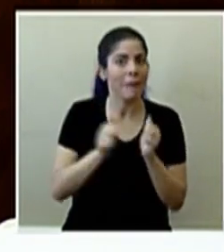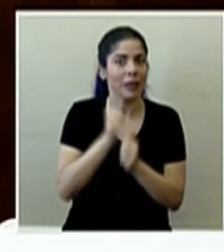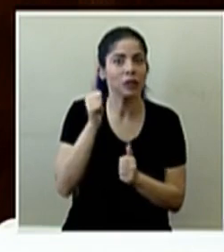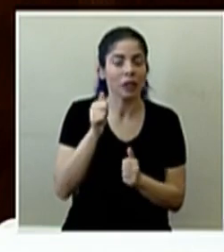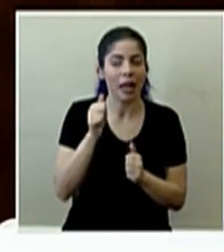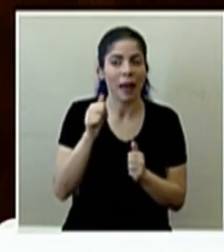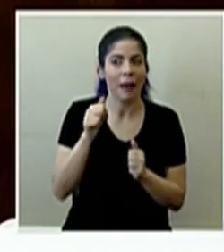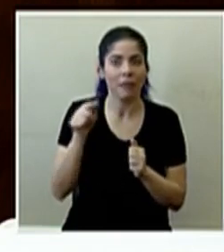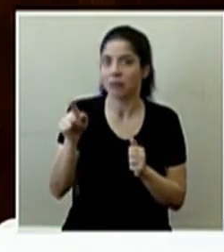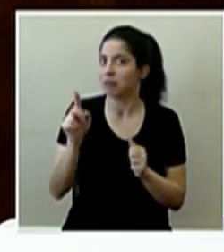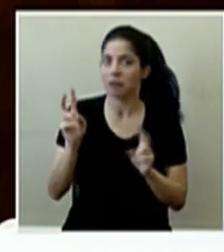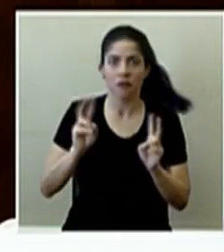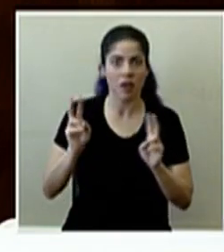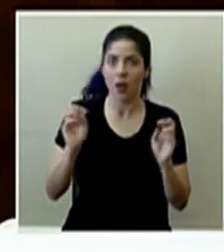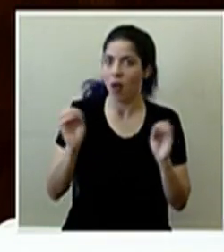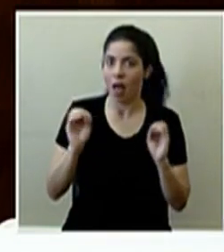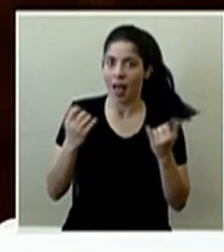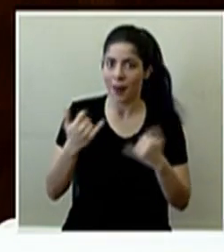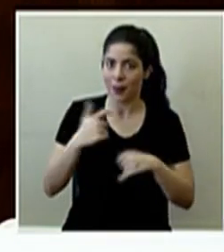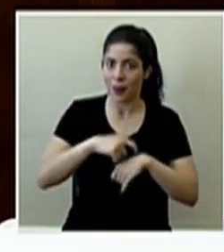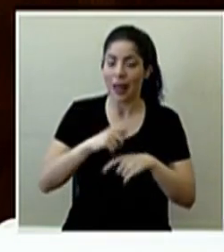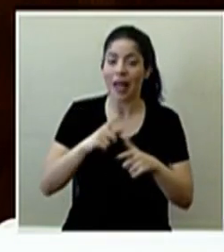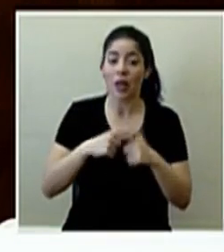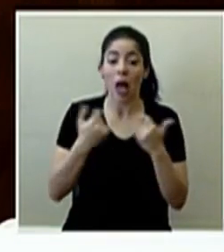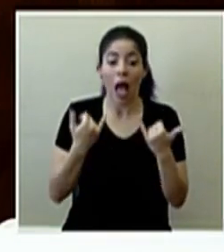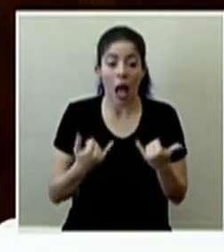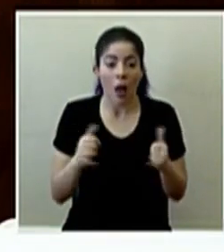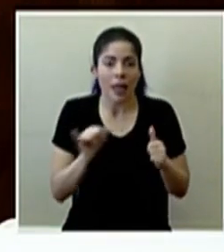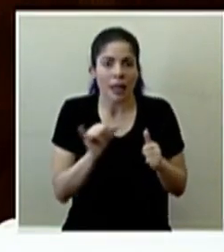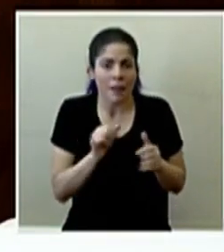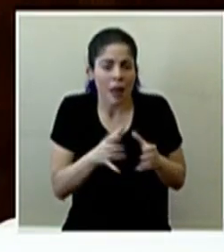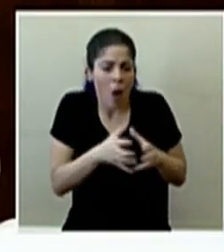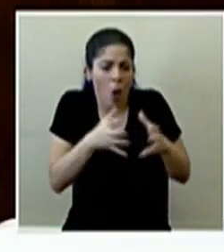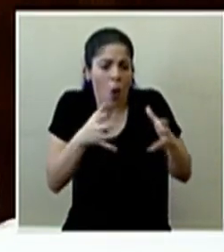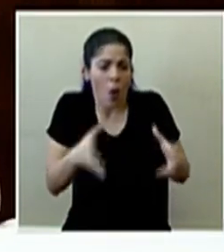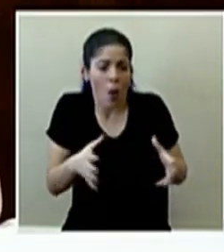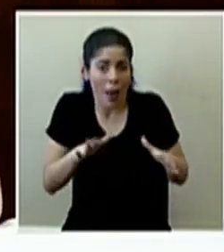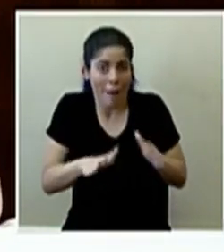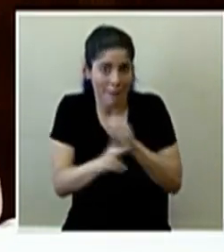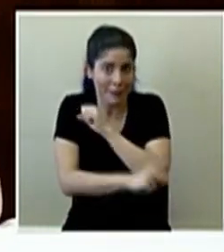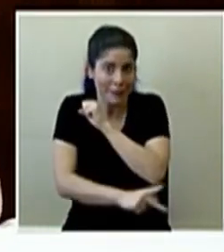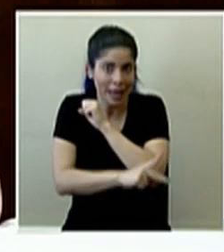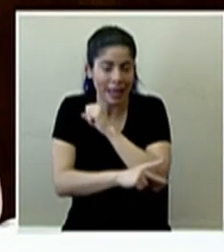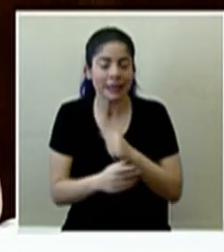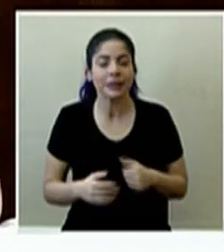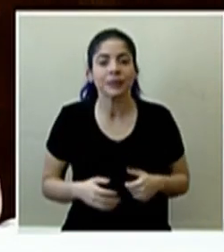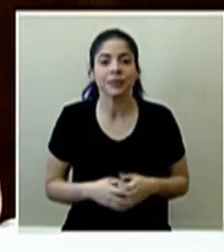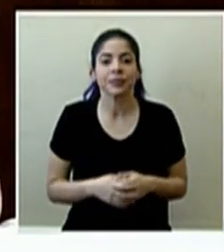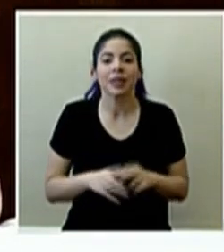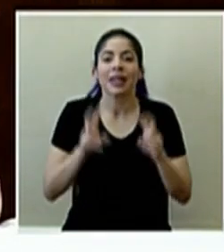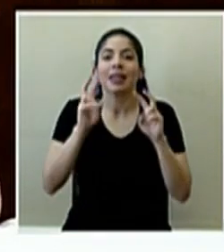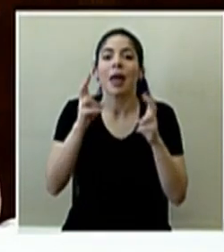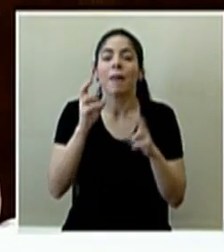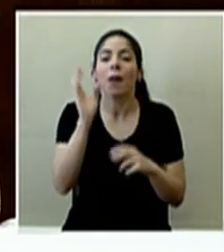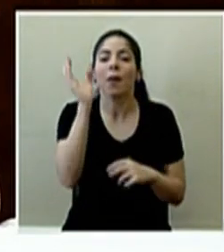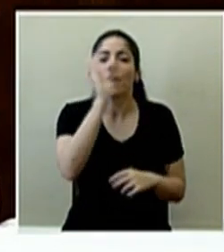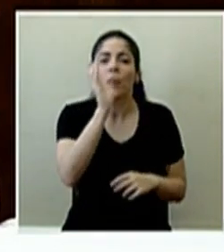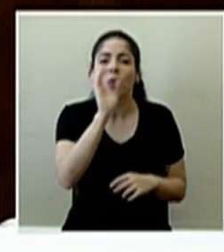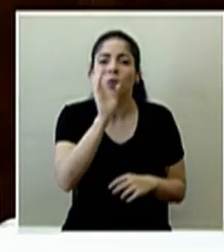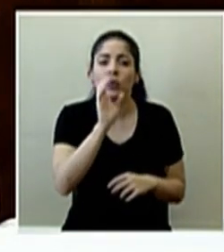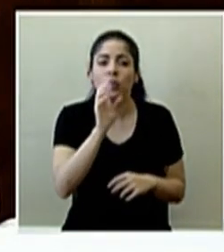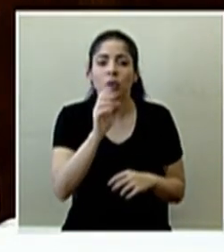tienen el virus en este momento. Estamos ampliando también en el país el tema de la búsqueda activa en los